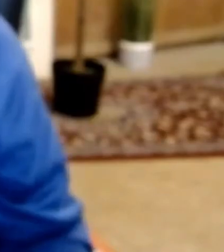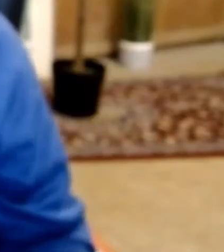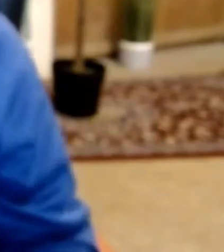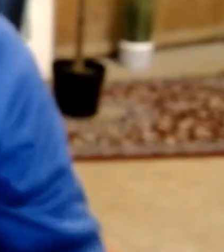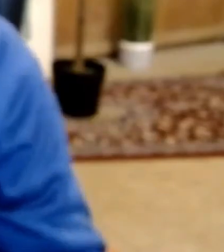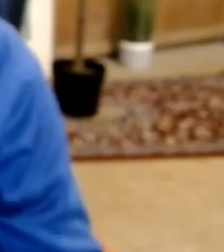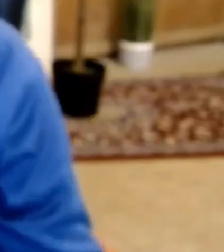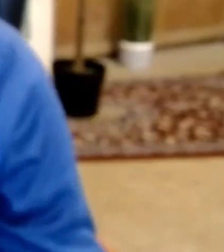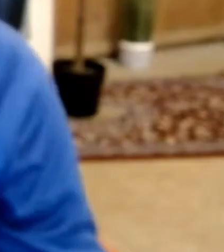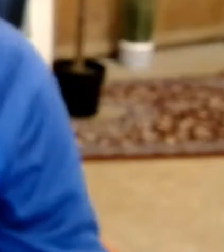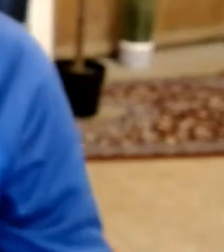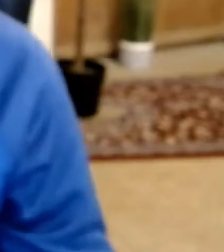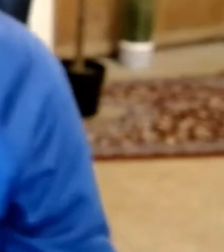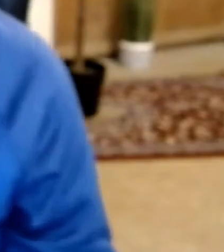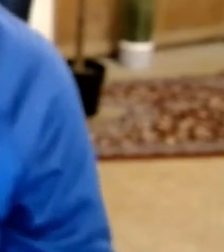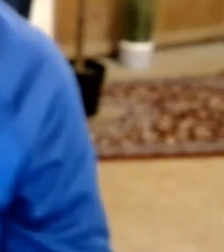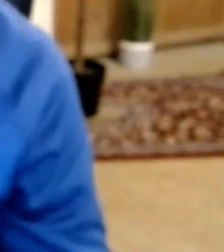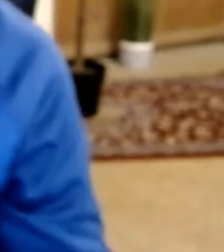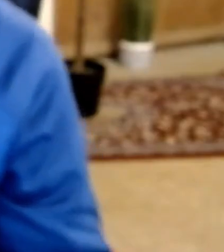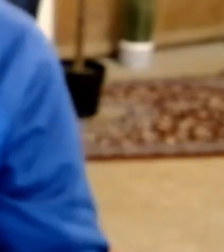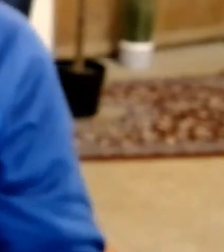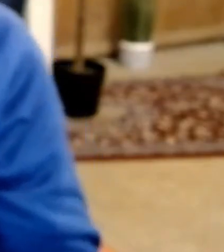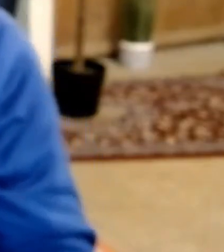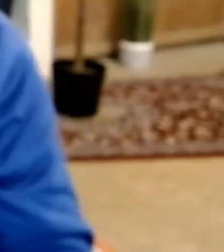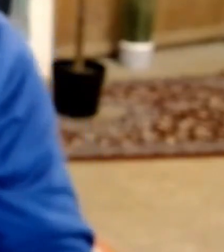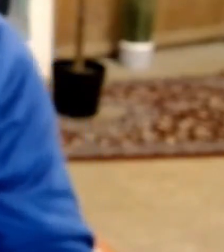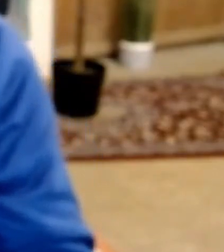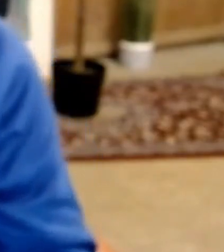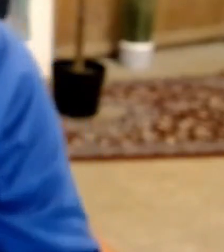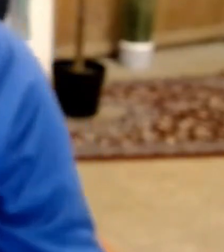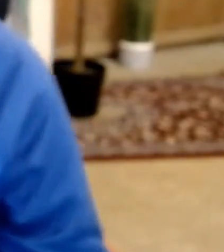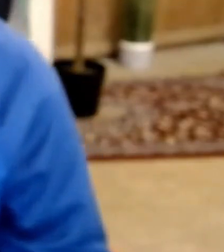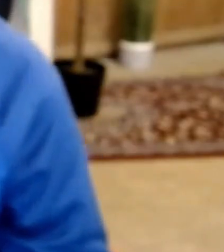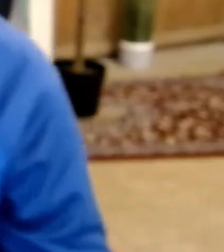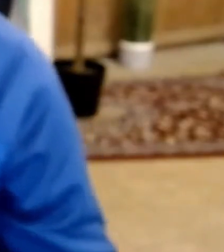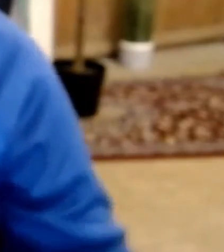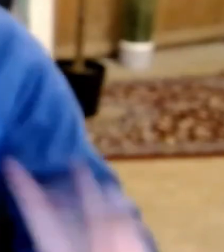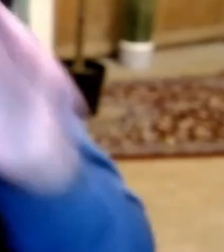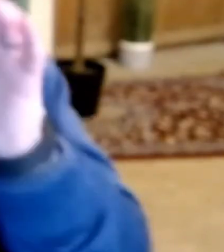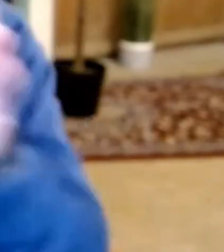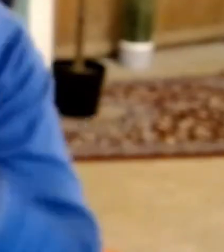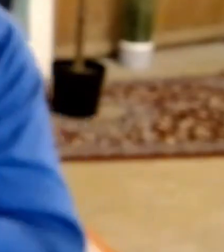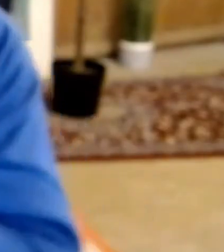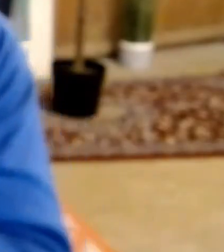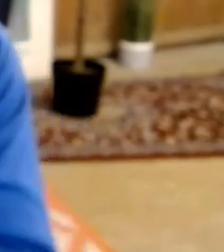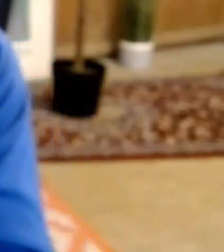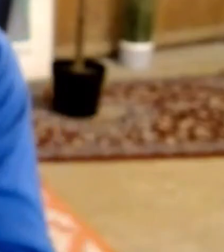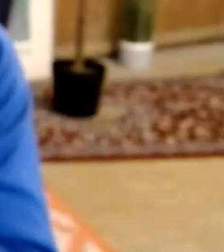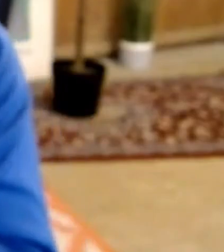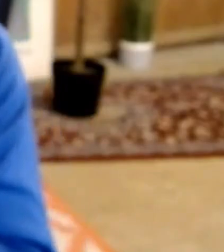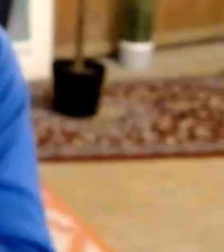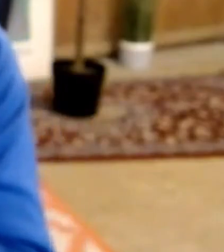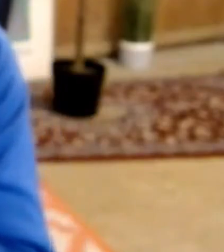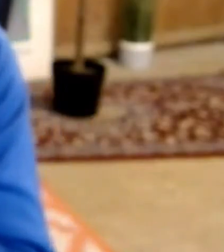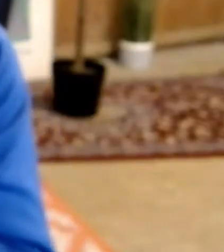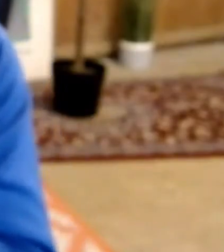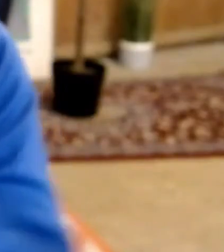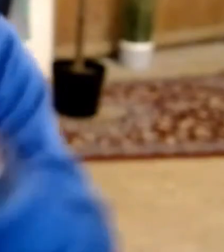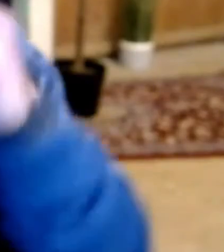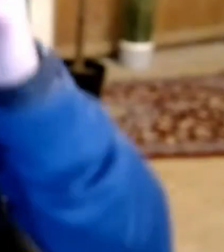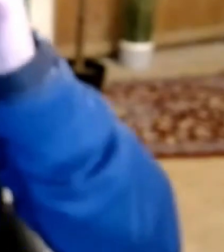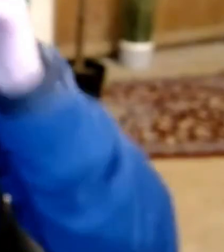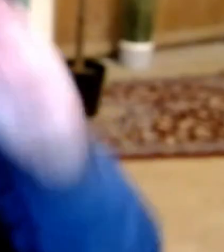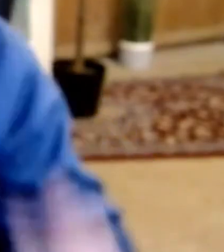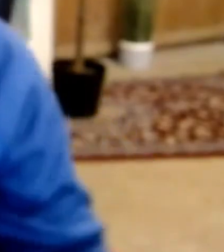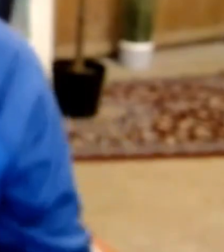para la anécdota. Y le pido a mi compañero y amigo don David el Grande que por favor nos comparta nuestras redes sociales. Mire, acuérdese, aquí en Sin Censura ya no vamos a